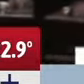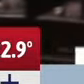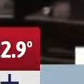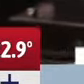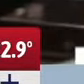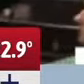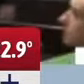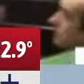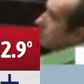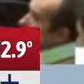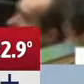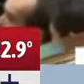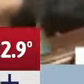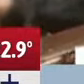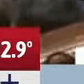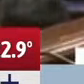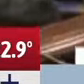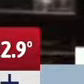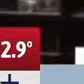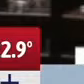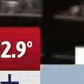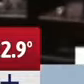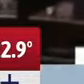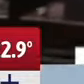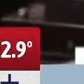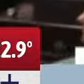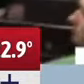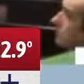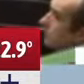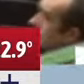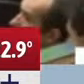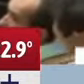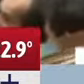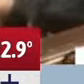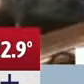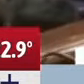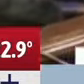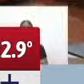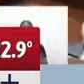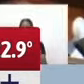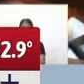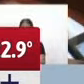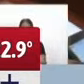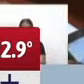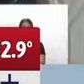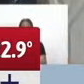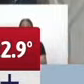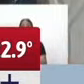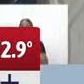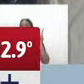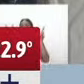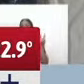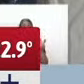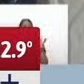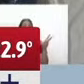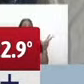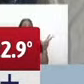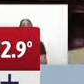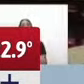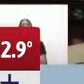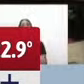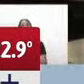vos contabas, ¿habla del carácter de los senadores? Porque en un punto la votación es medio cobarde.